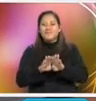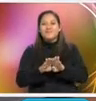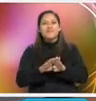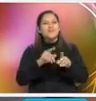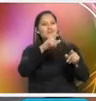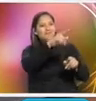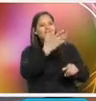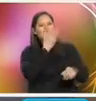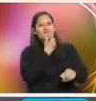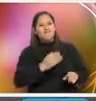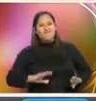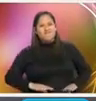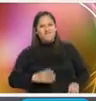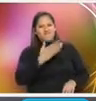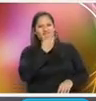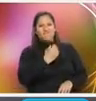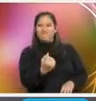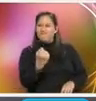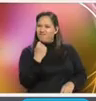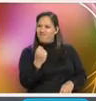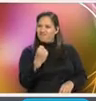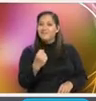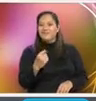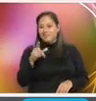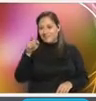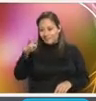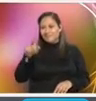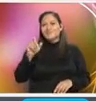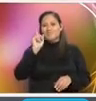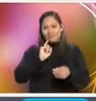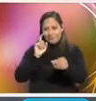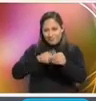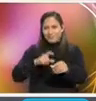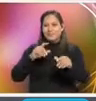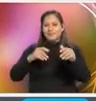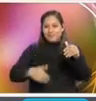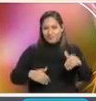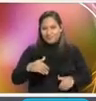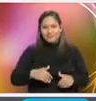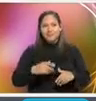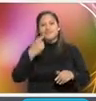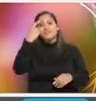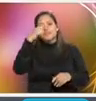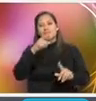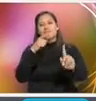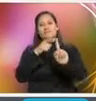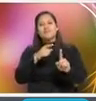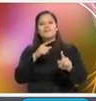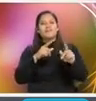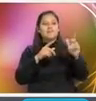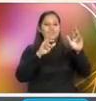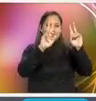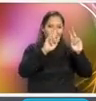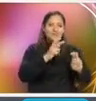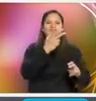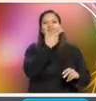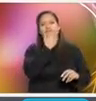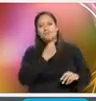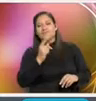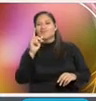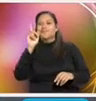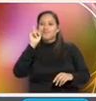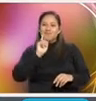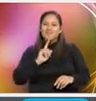influencia del machismo y todo esto. Entonces ella estrena esta obra encaminada ahora sí a lo de género, lo masculino,